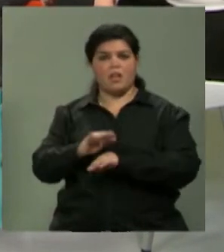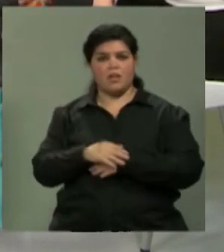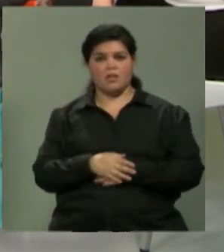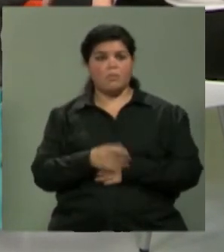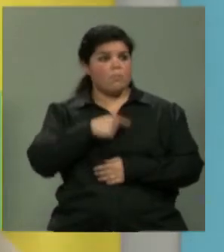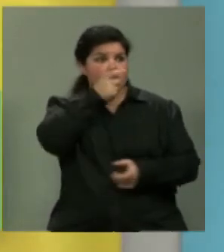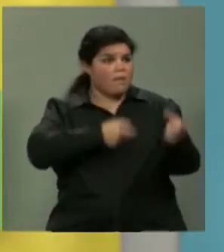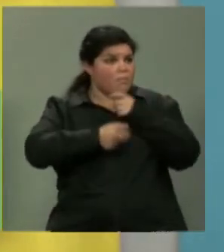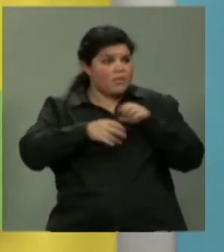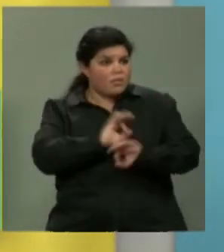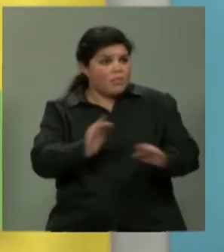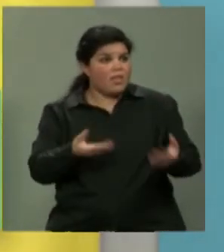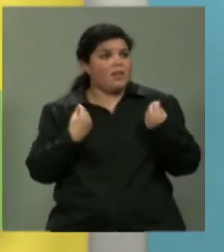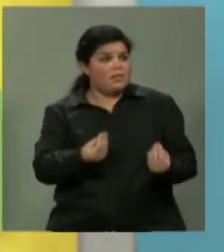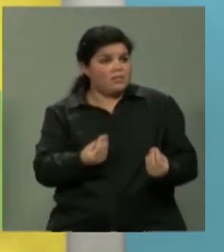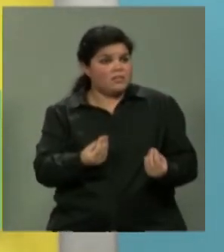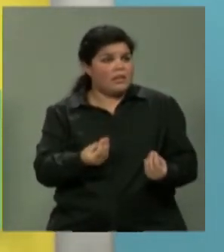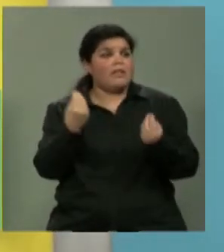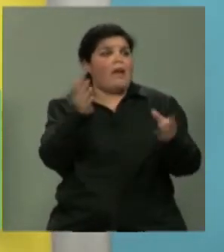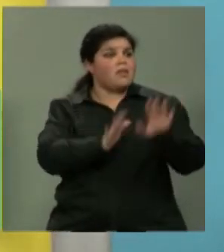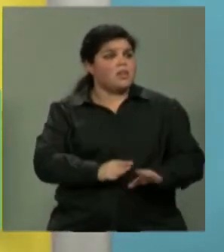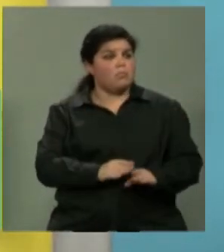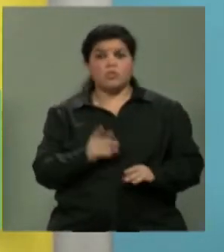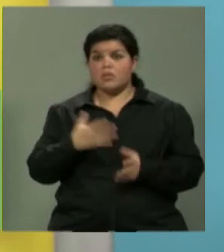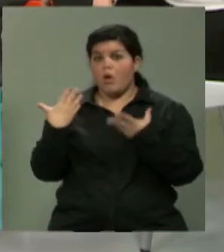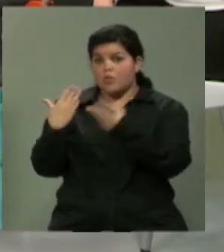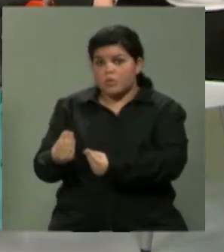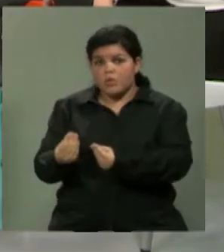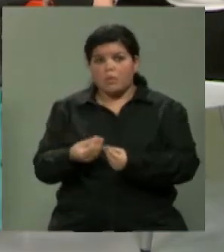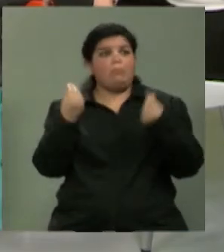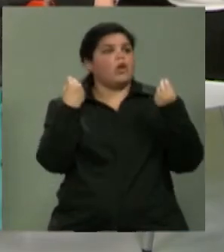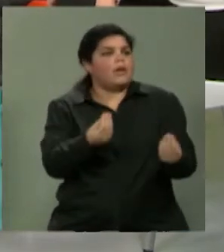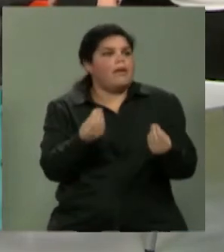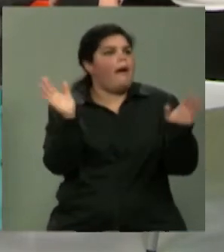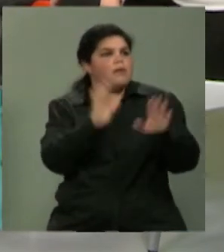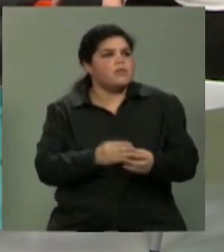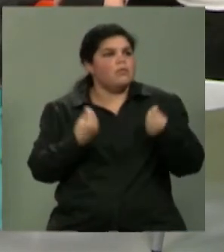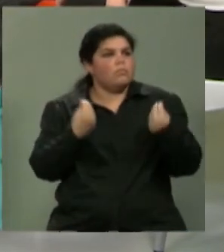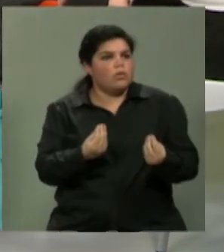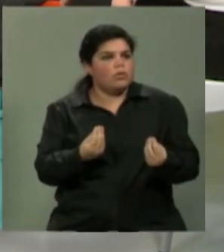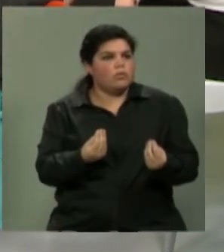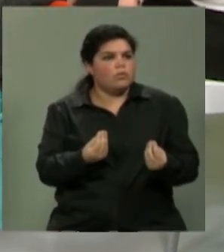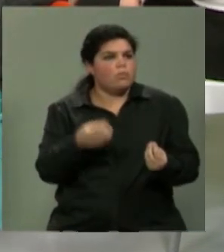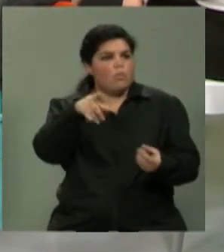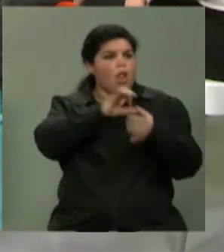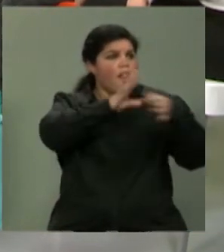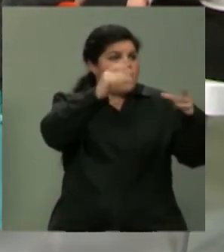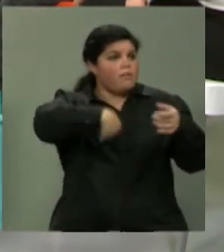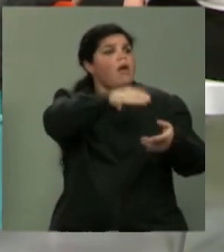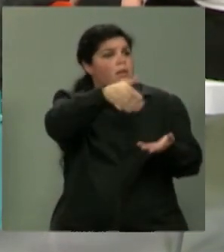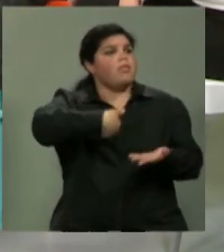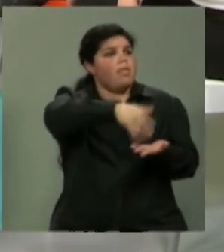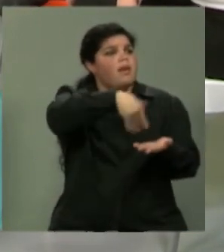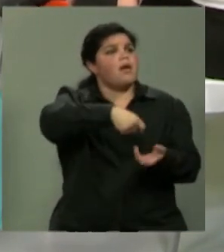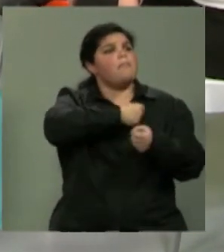puedes contestar, ¿qué Jóvenes que hacemos? jóvenes que Se lo mataron contiene. gente. Jóvenes. Que hirieron ¿Qué le gente, pasa? jóvenes. ¿Qué hacen? ¿Los encerrados o los dejás afuera para que sigan matando gente? Son